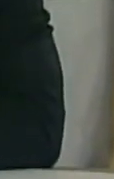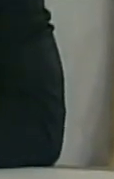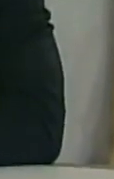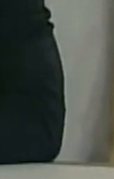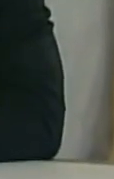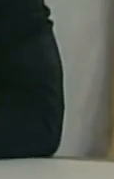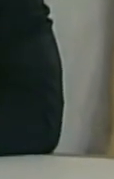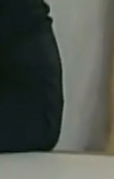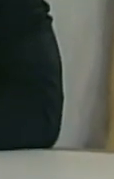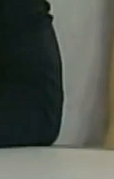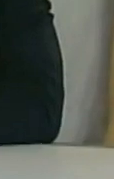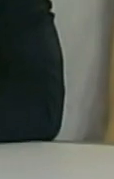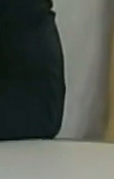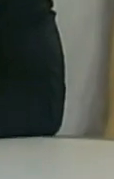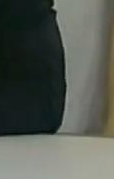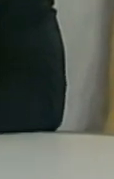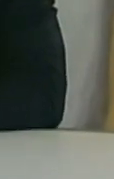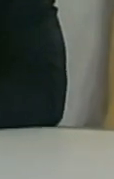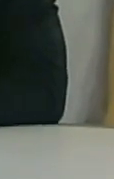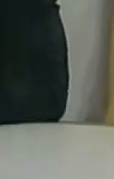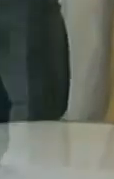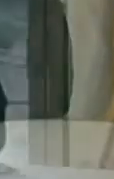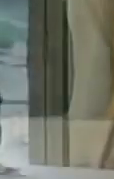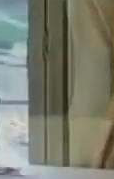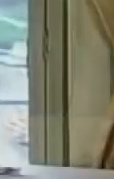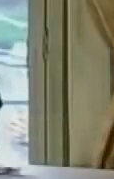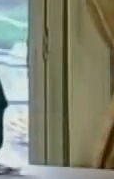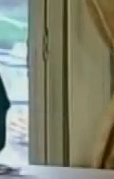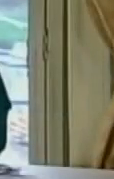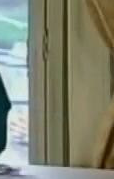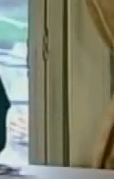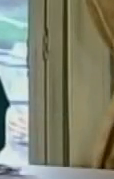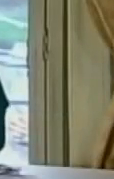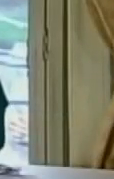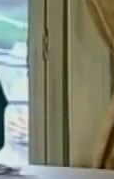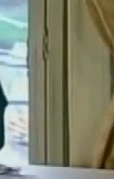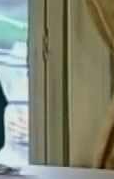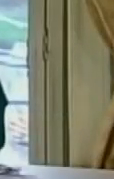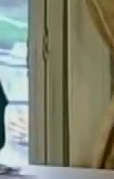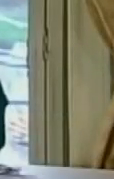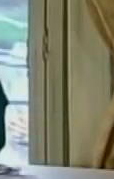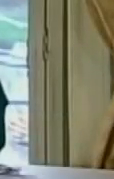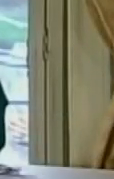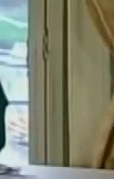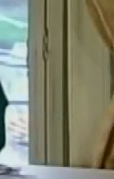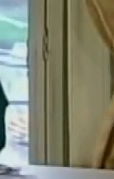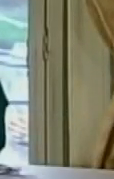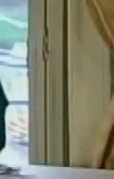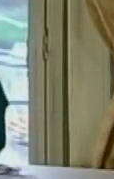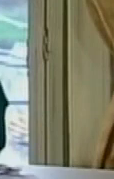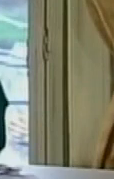para toda Venezuela, pendiente toda Venezuela. Hoy se incorporan a clases